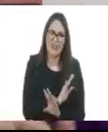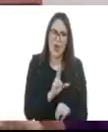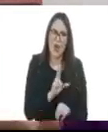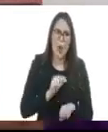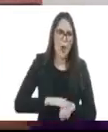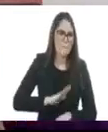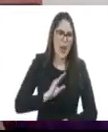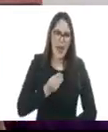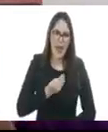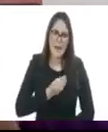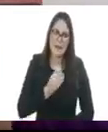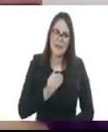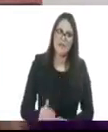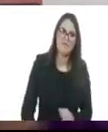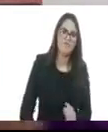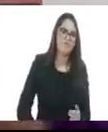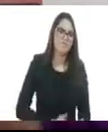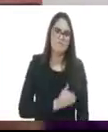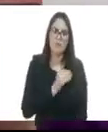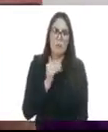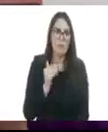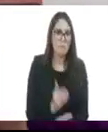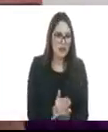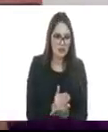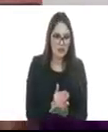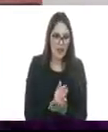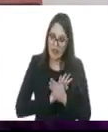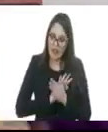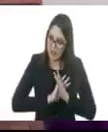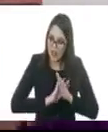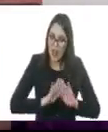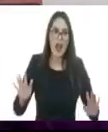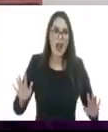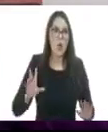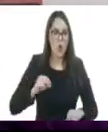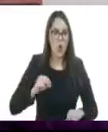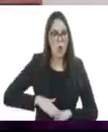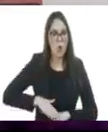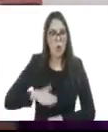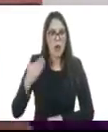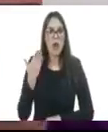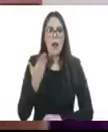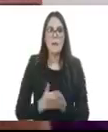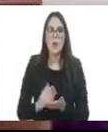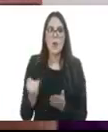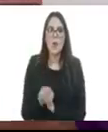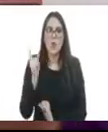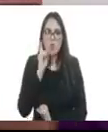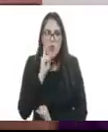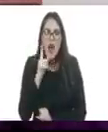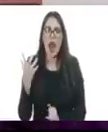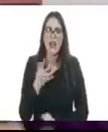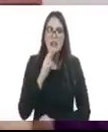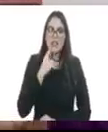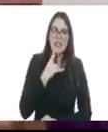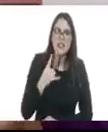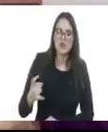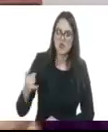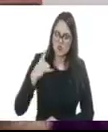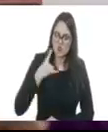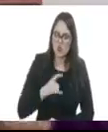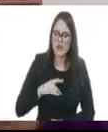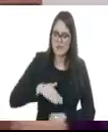esto porque son, además de que son mujeres que gestionan vivienda, que luchan, que están luchando por el territorio,